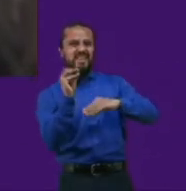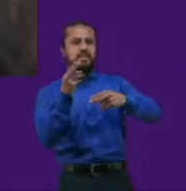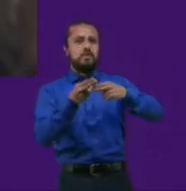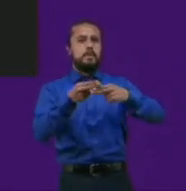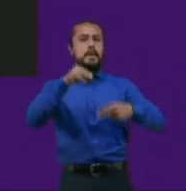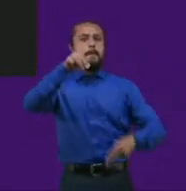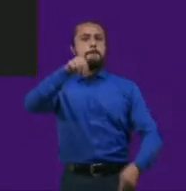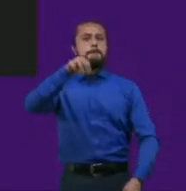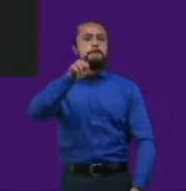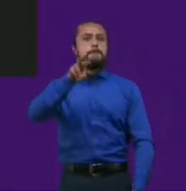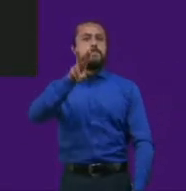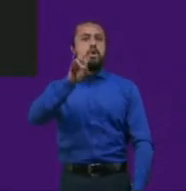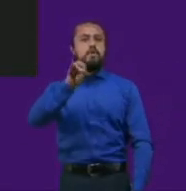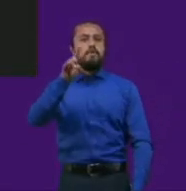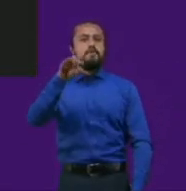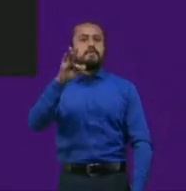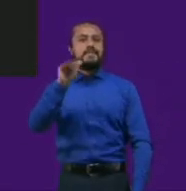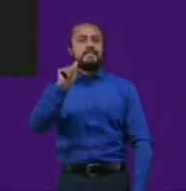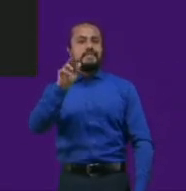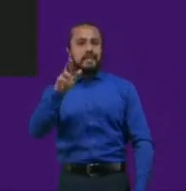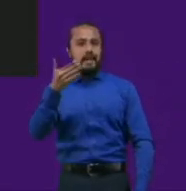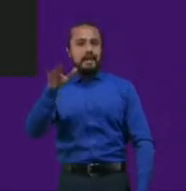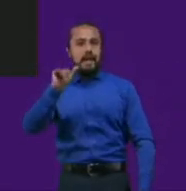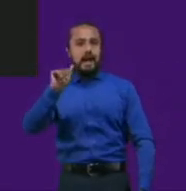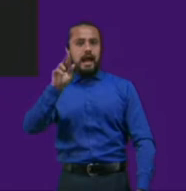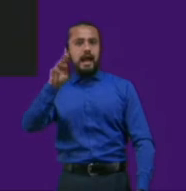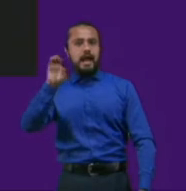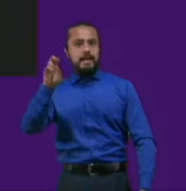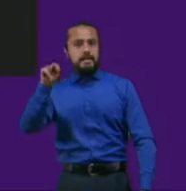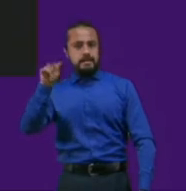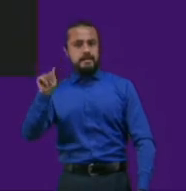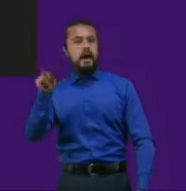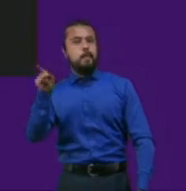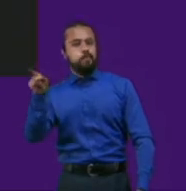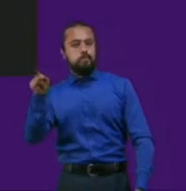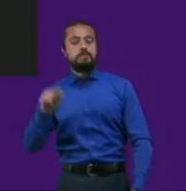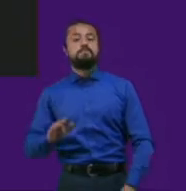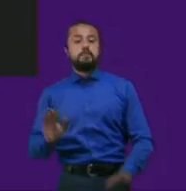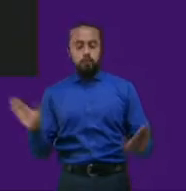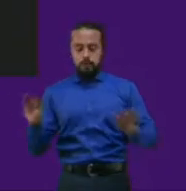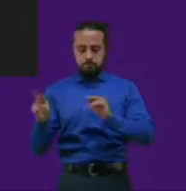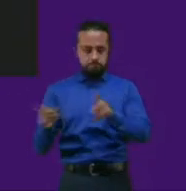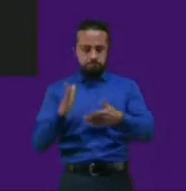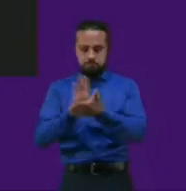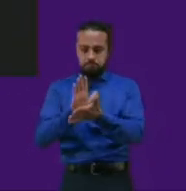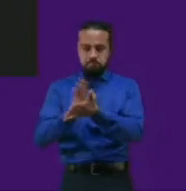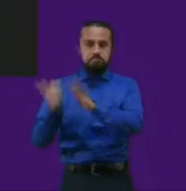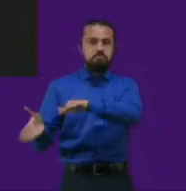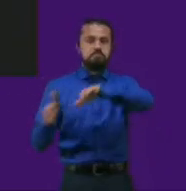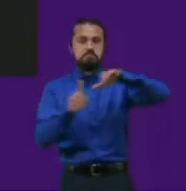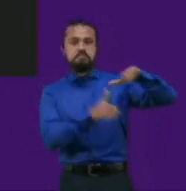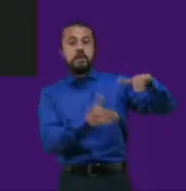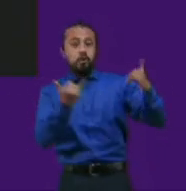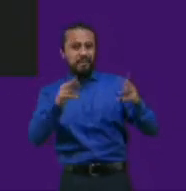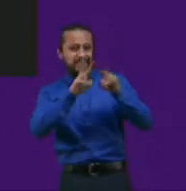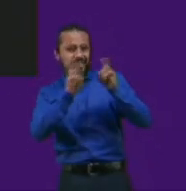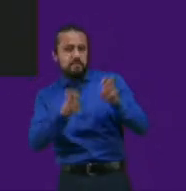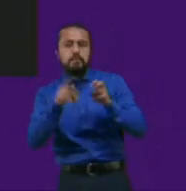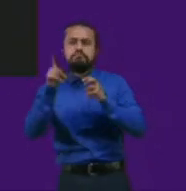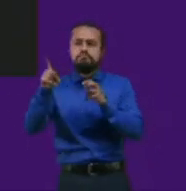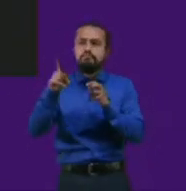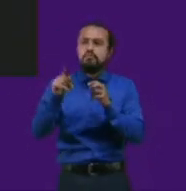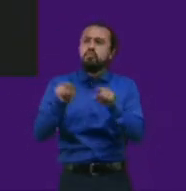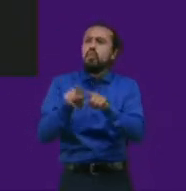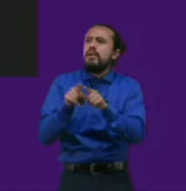ayudar con el tema técnico. Vamos a entrar en materia. Como yo les decía, vamos a entrar en